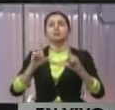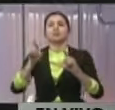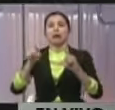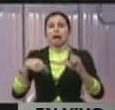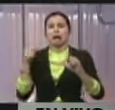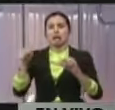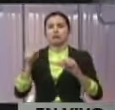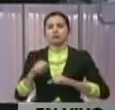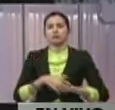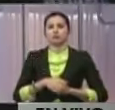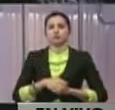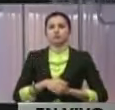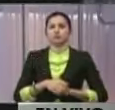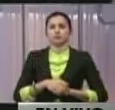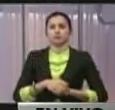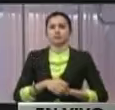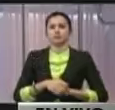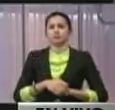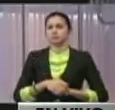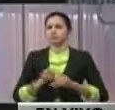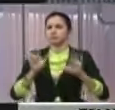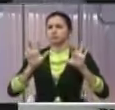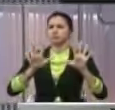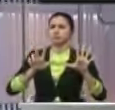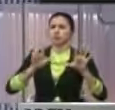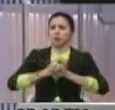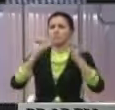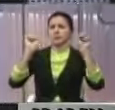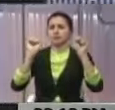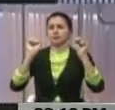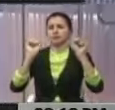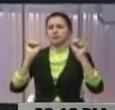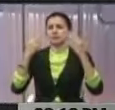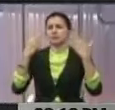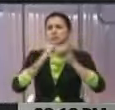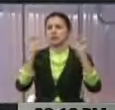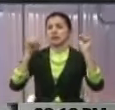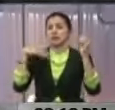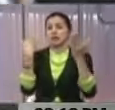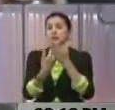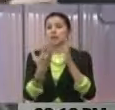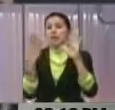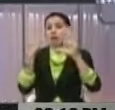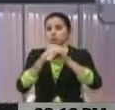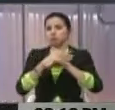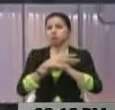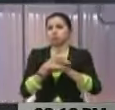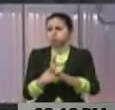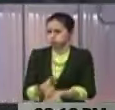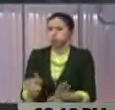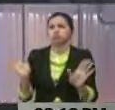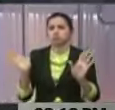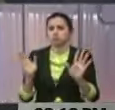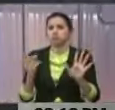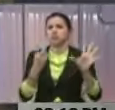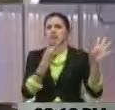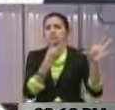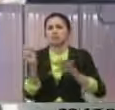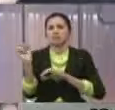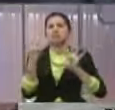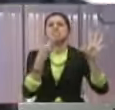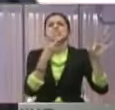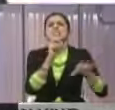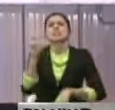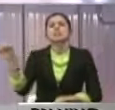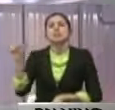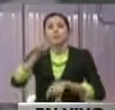permitir de 8 de la mañana, 7 de la mañana hasta hora de la noche, que pasen por aquí unas 700 personas,